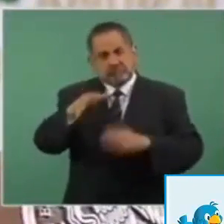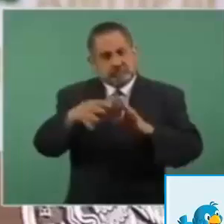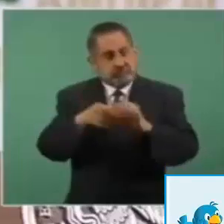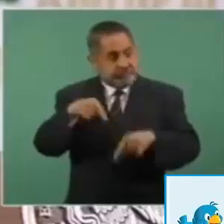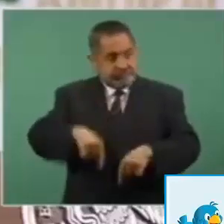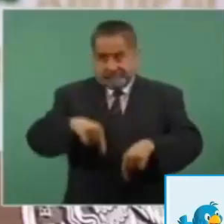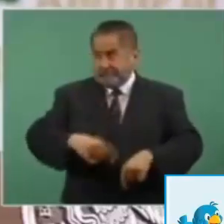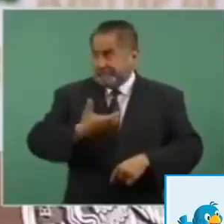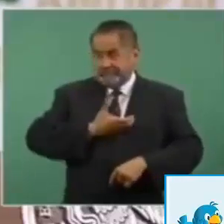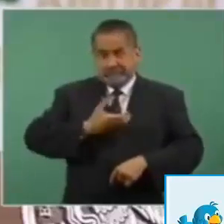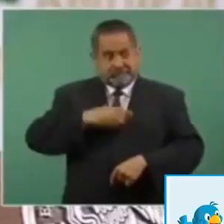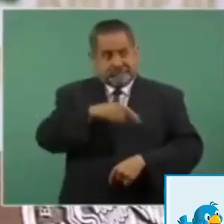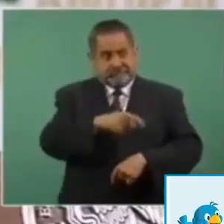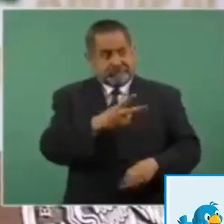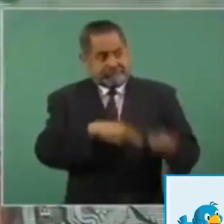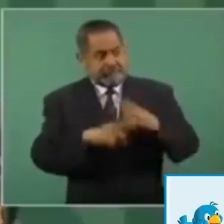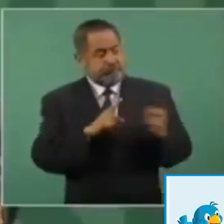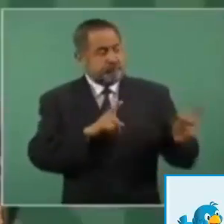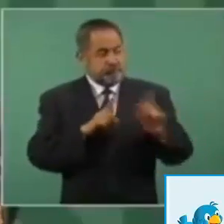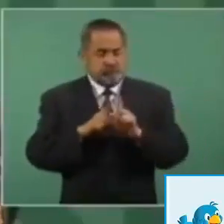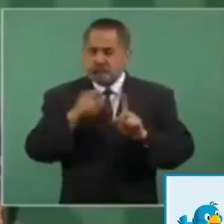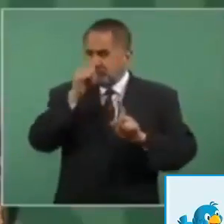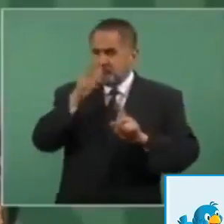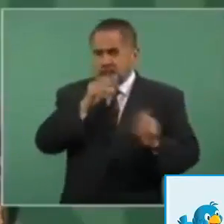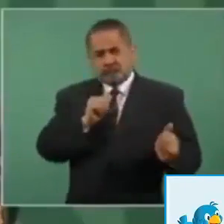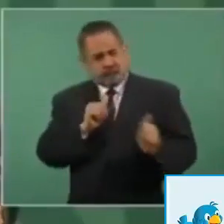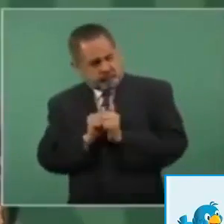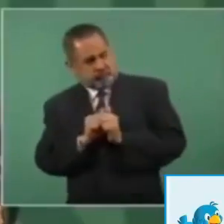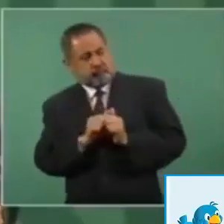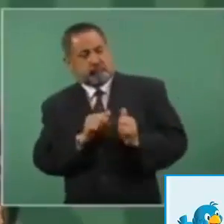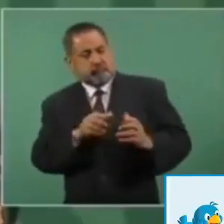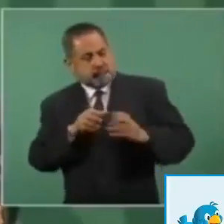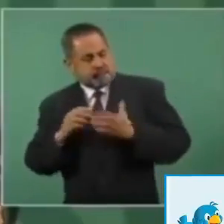Zócalo, siempre con nosotros.